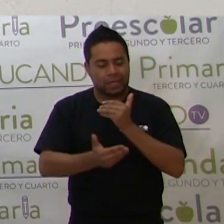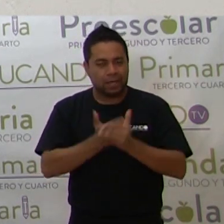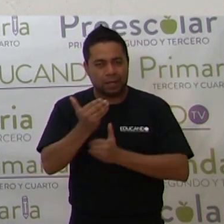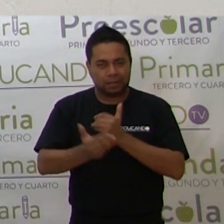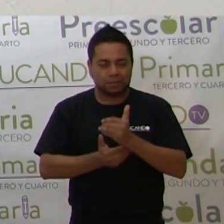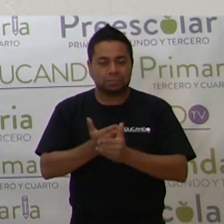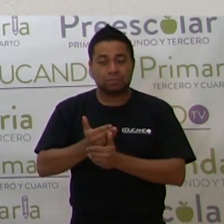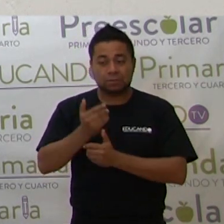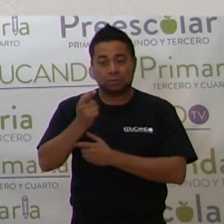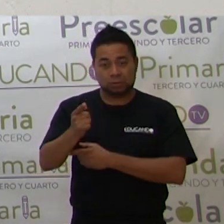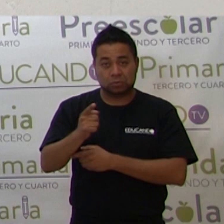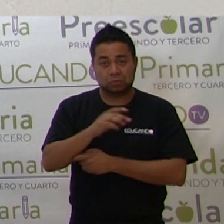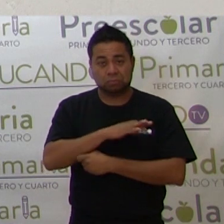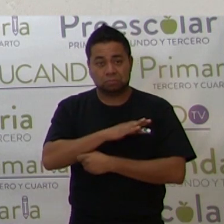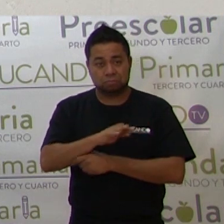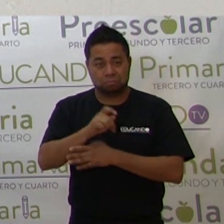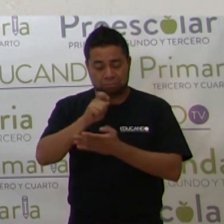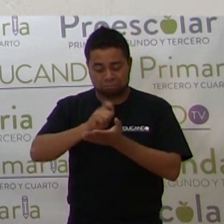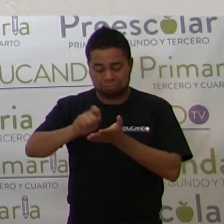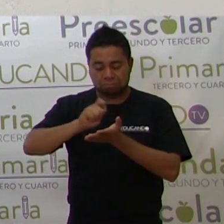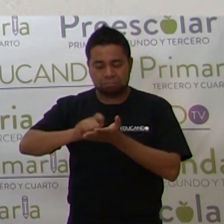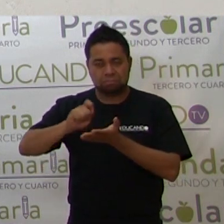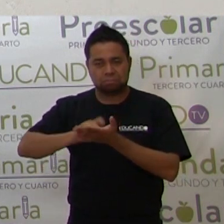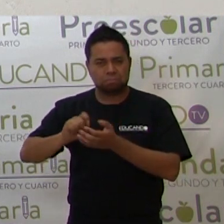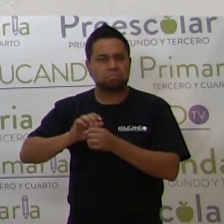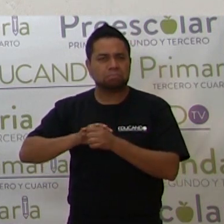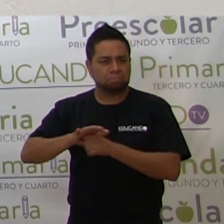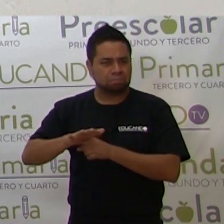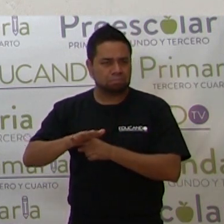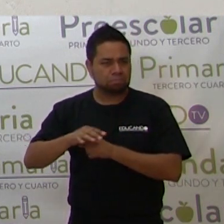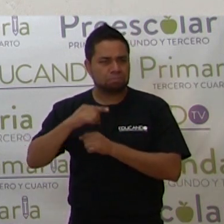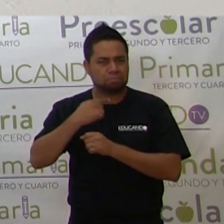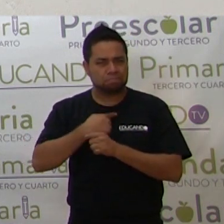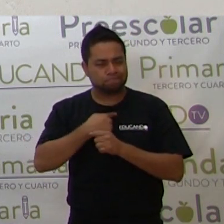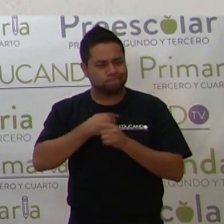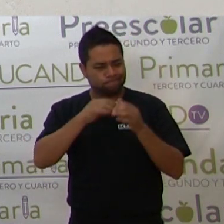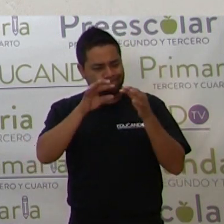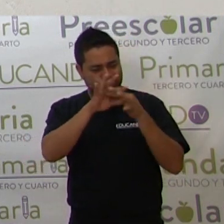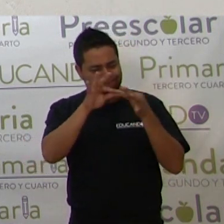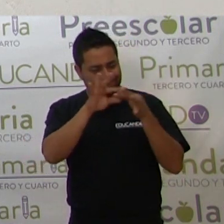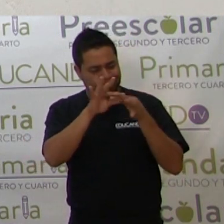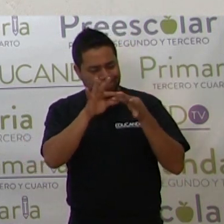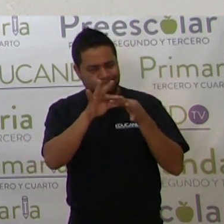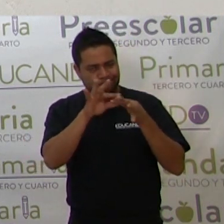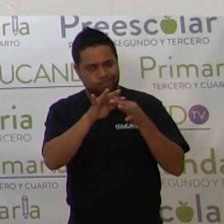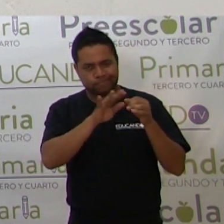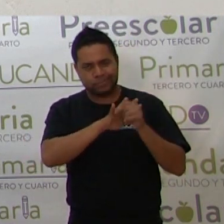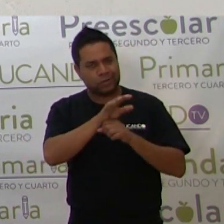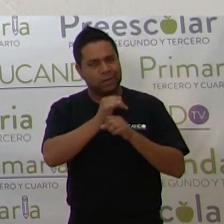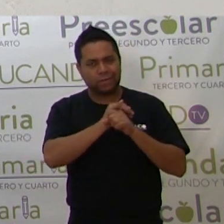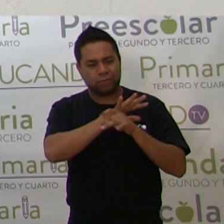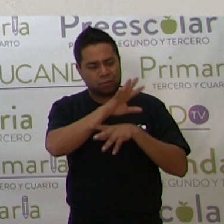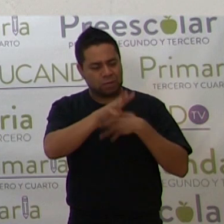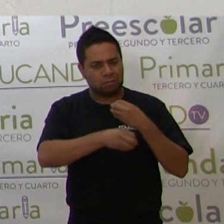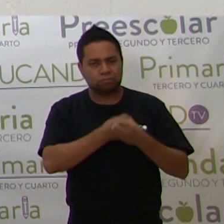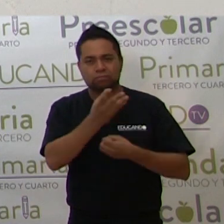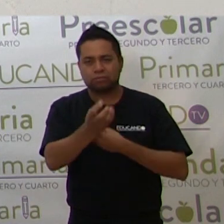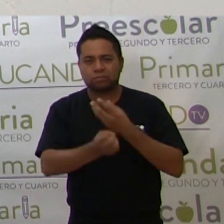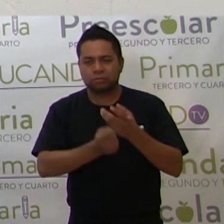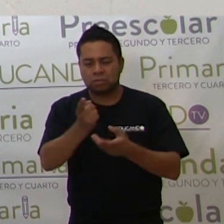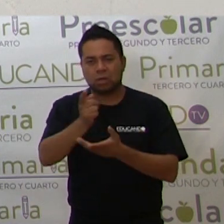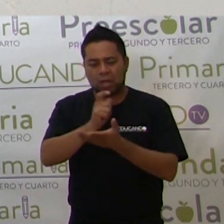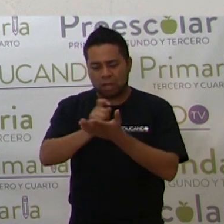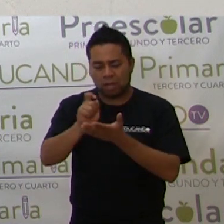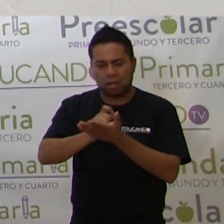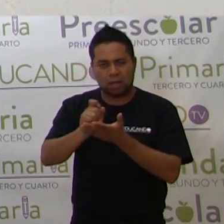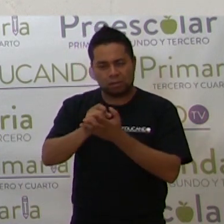Te invito para que con tus materiales escolares puedas organizar de forma coherente y sencilla toda la información que vamos a estar trabajando